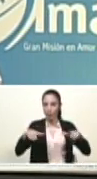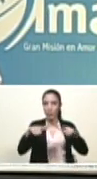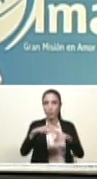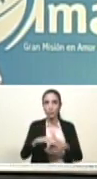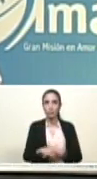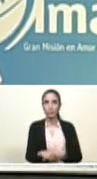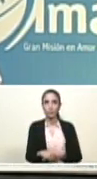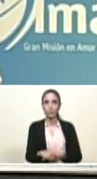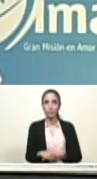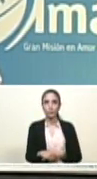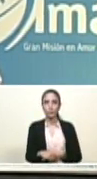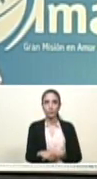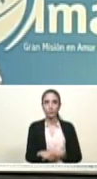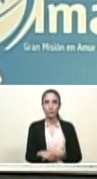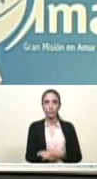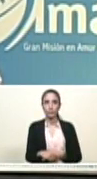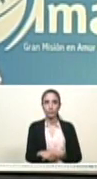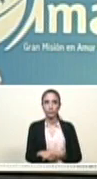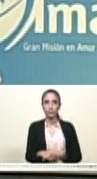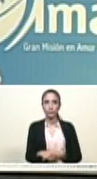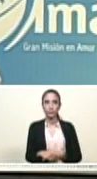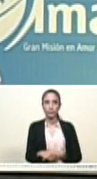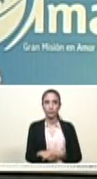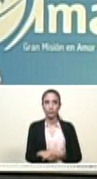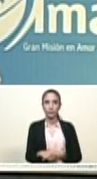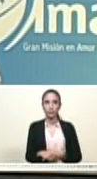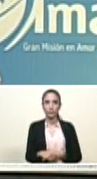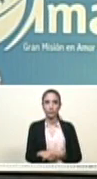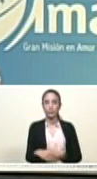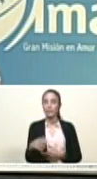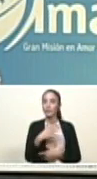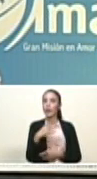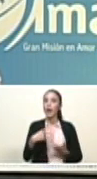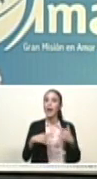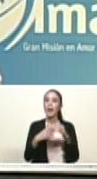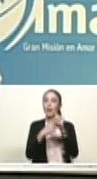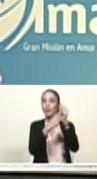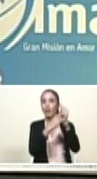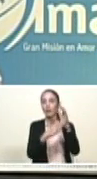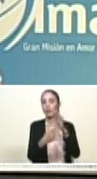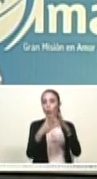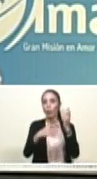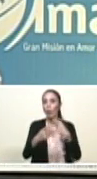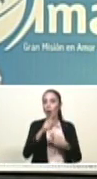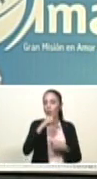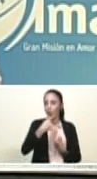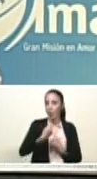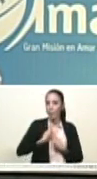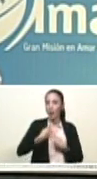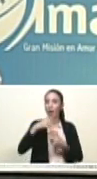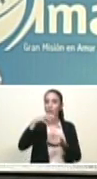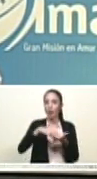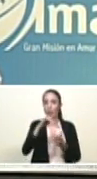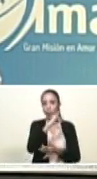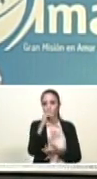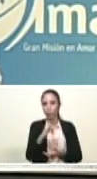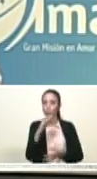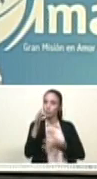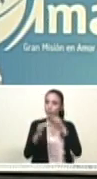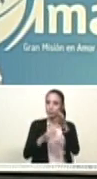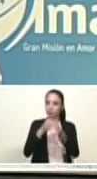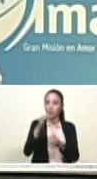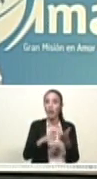Molleda, que es vocera de las pensionadas del Estado Zulia, para proceder a declarar